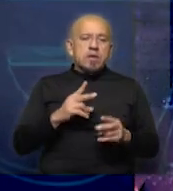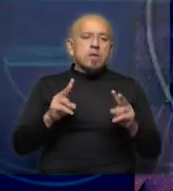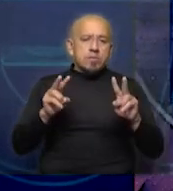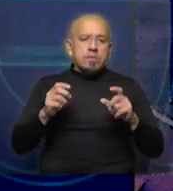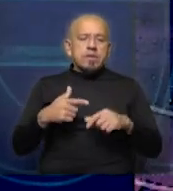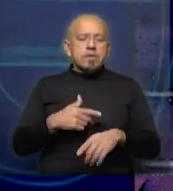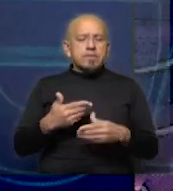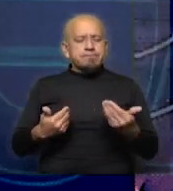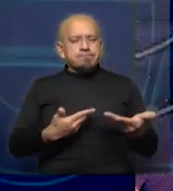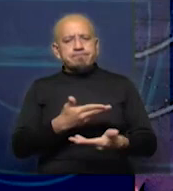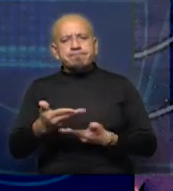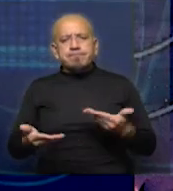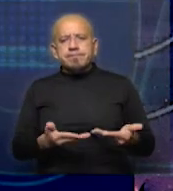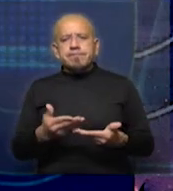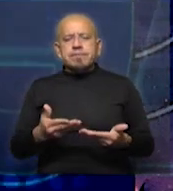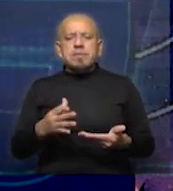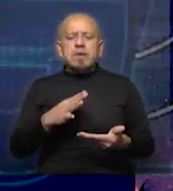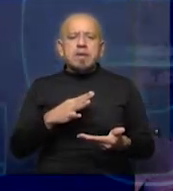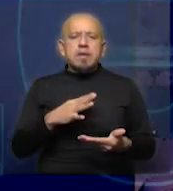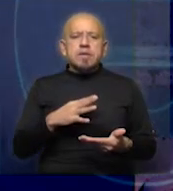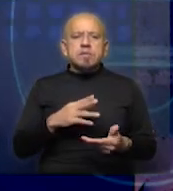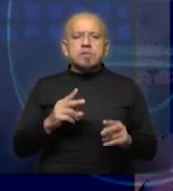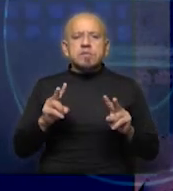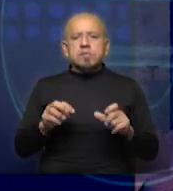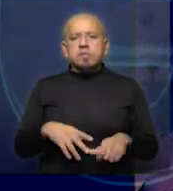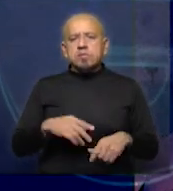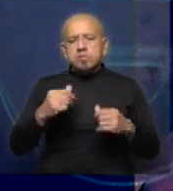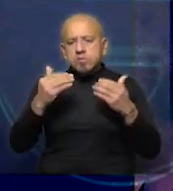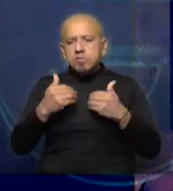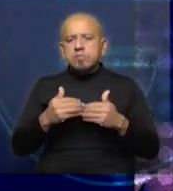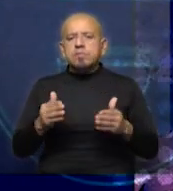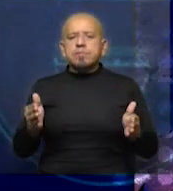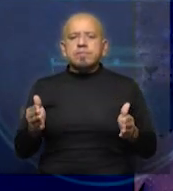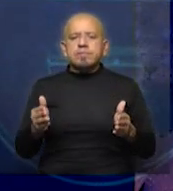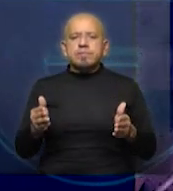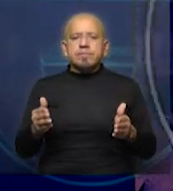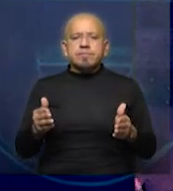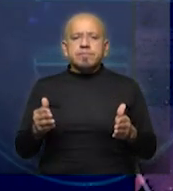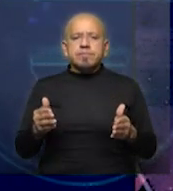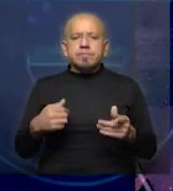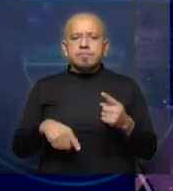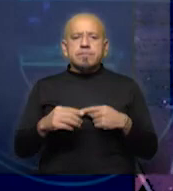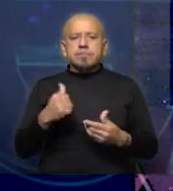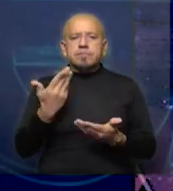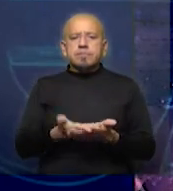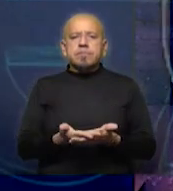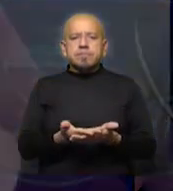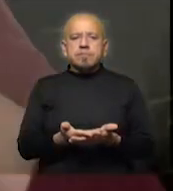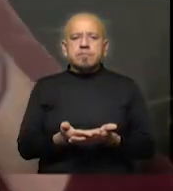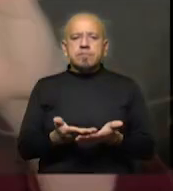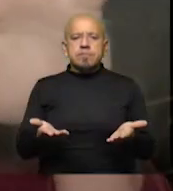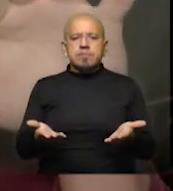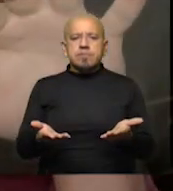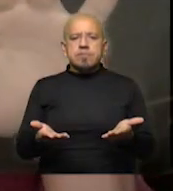entonces hay como una te diría una una apertura o una predisposición a a a propuestas que que